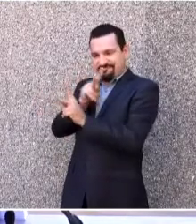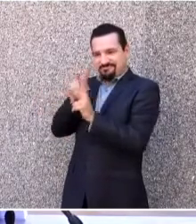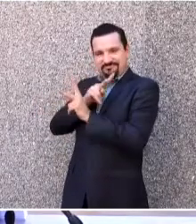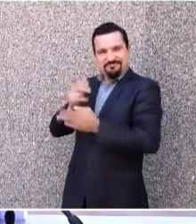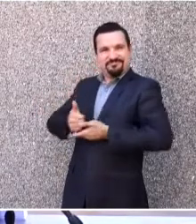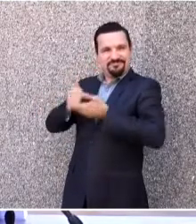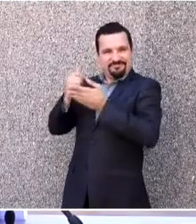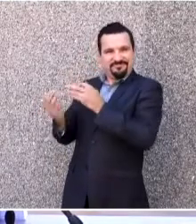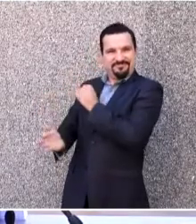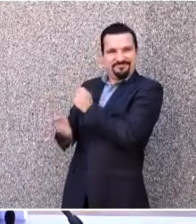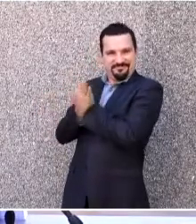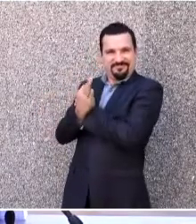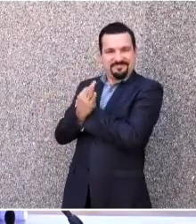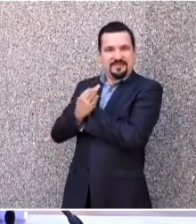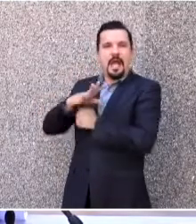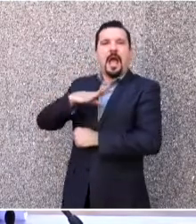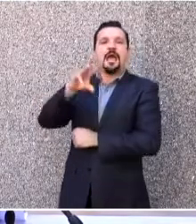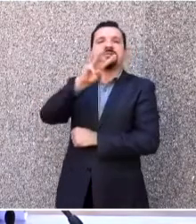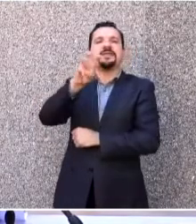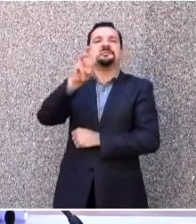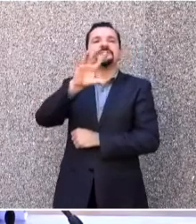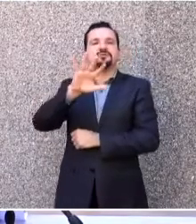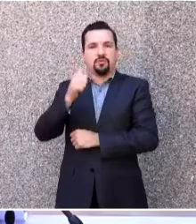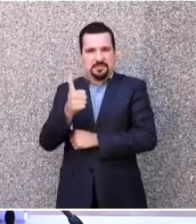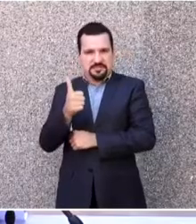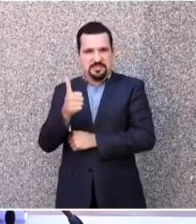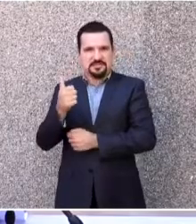356 en los hospitales